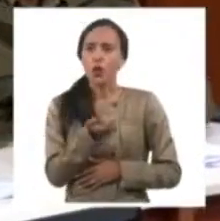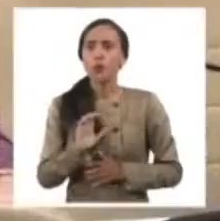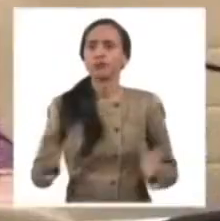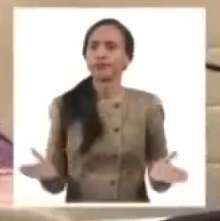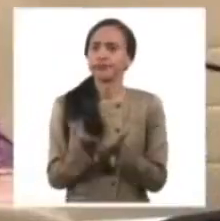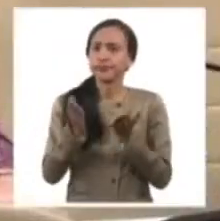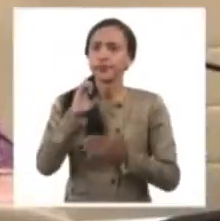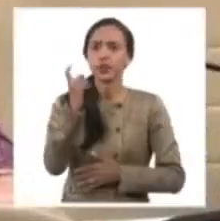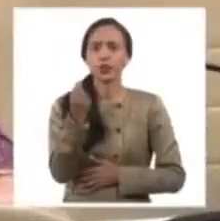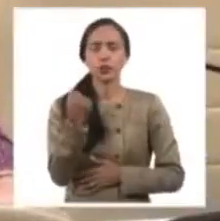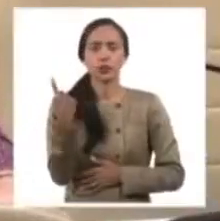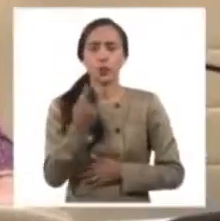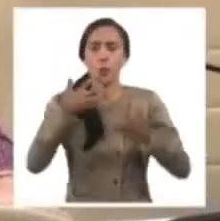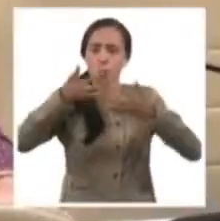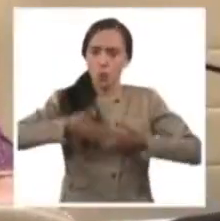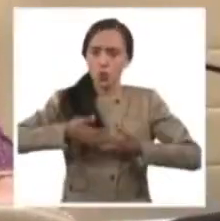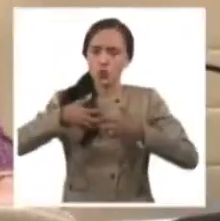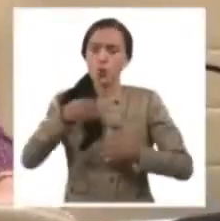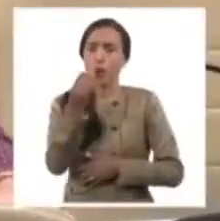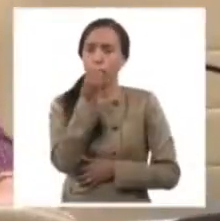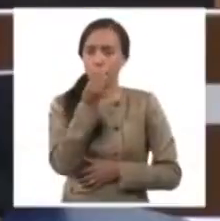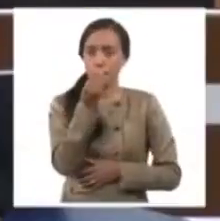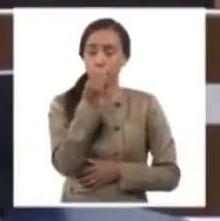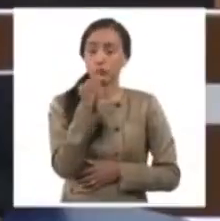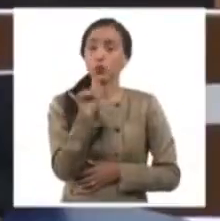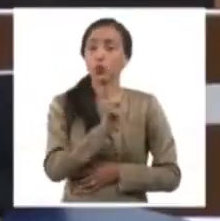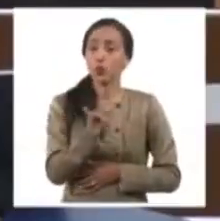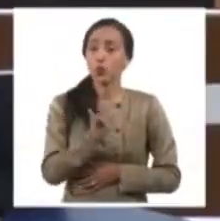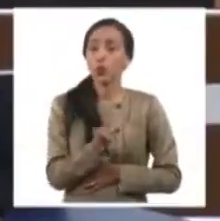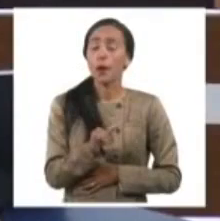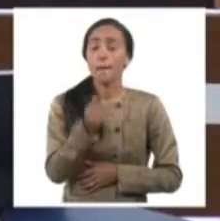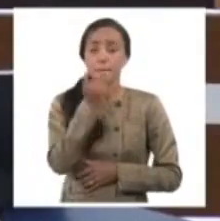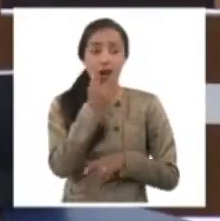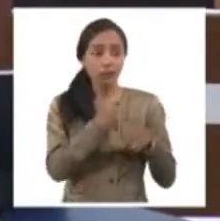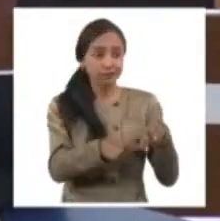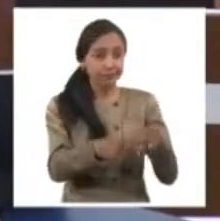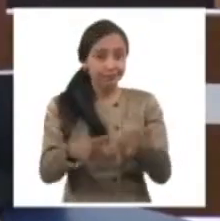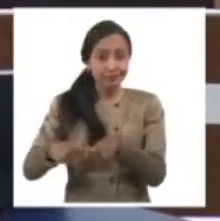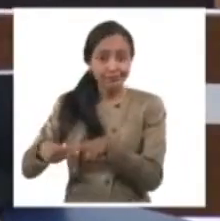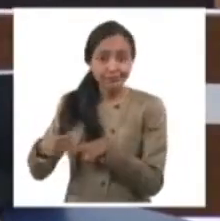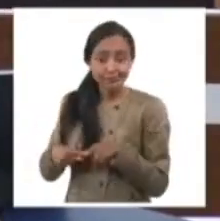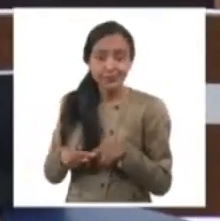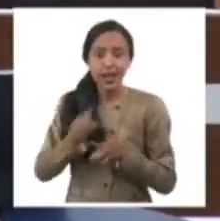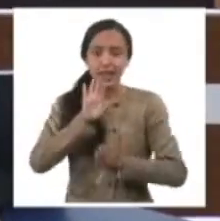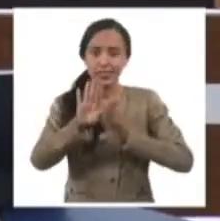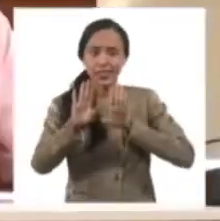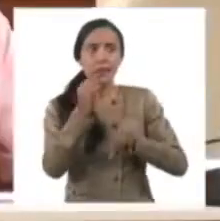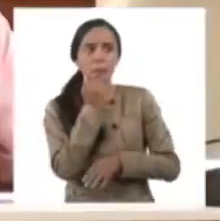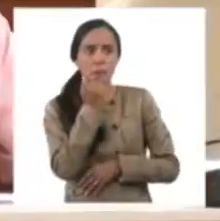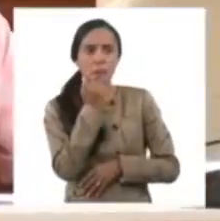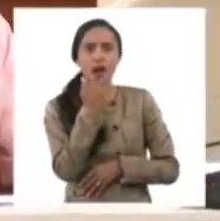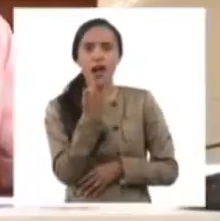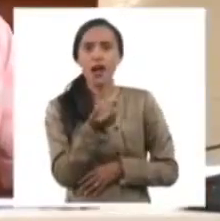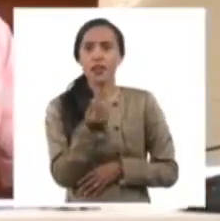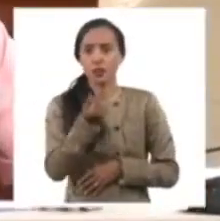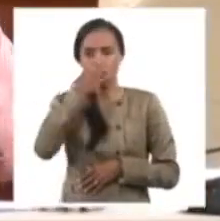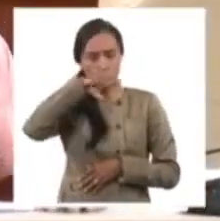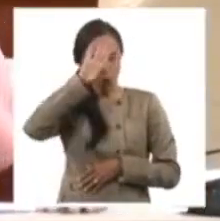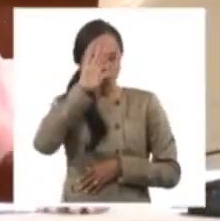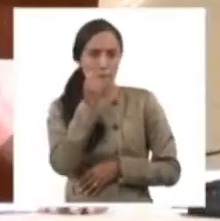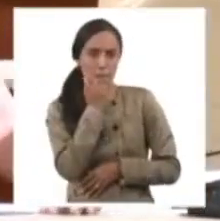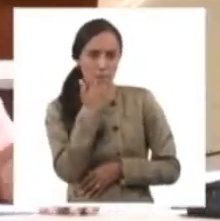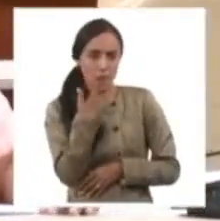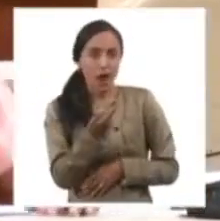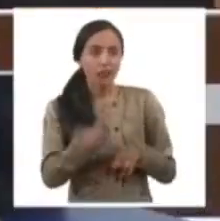economía nacional, en la producción de alimentos, en la presencia de más surtidos en las tiendas, en moneda nacional, en